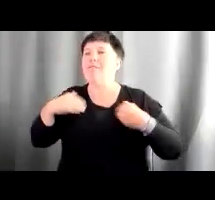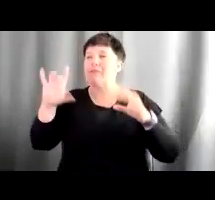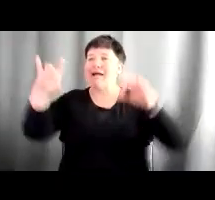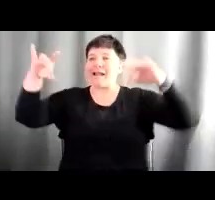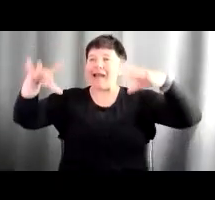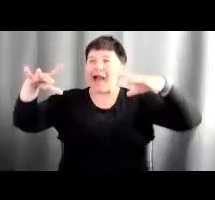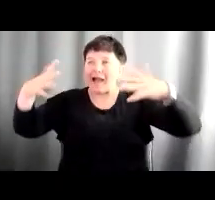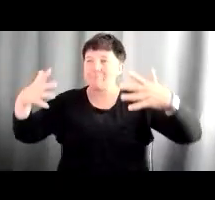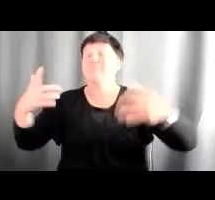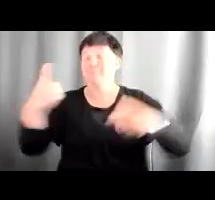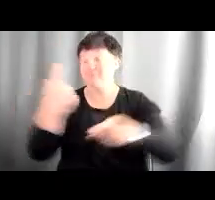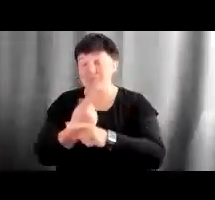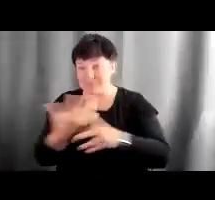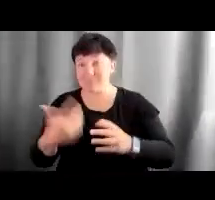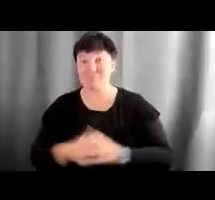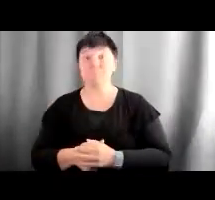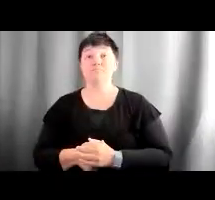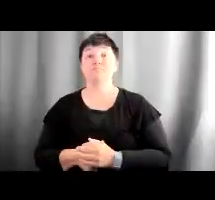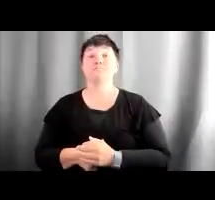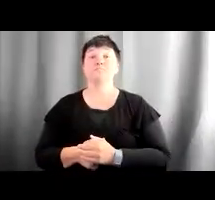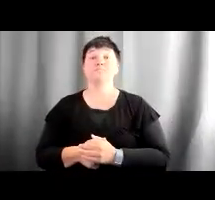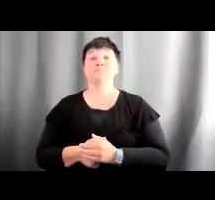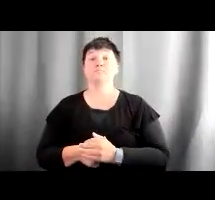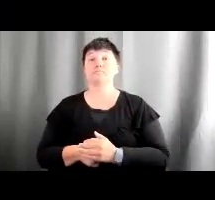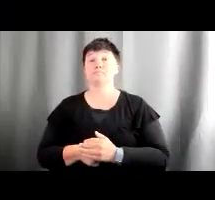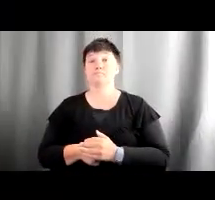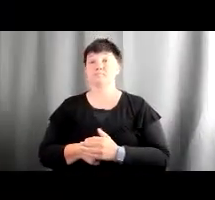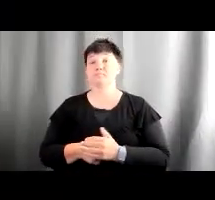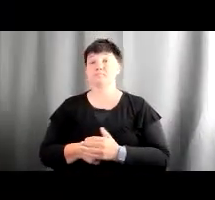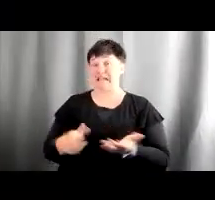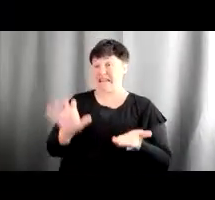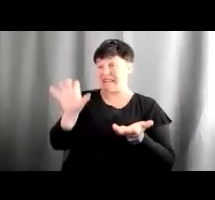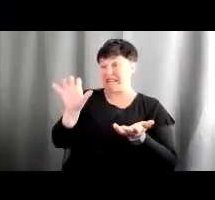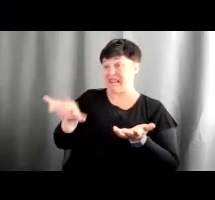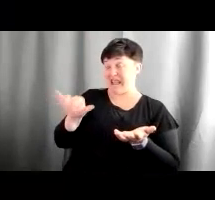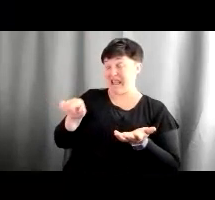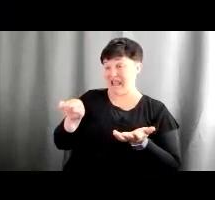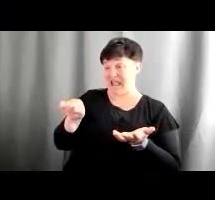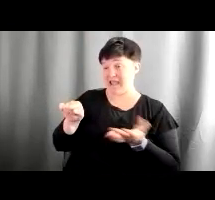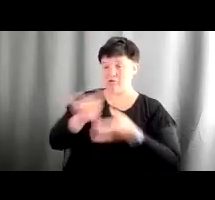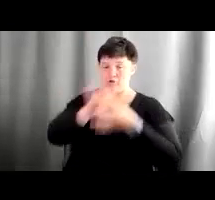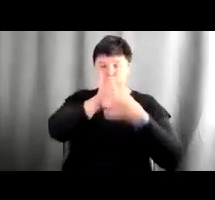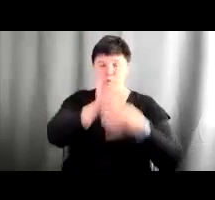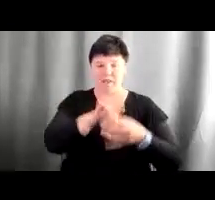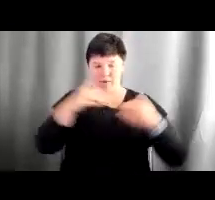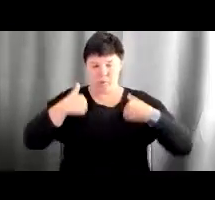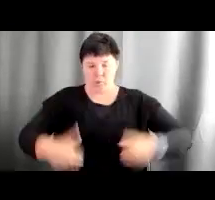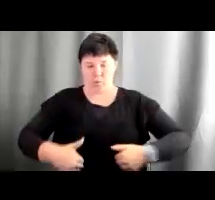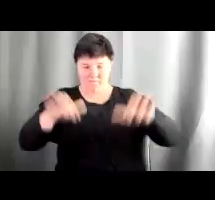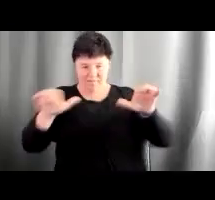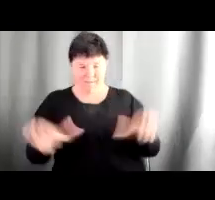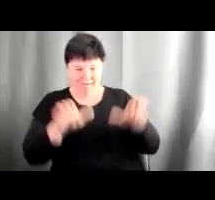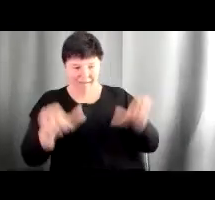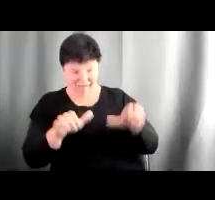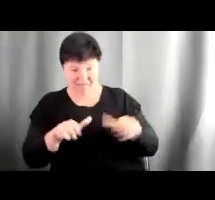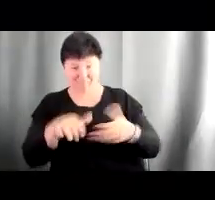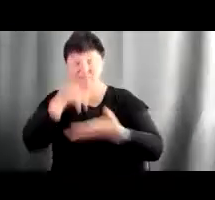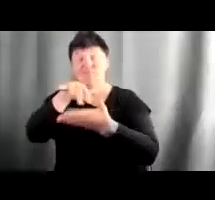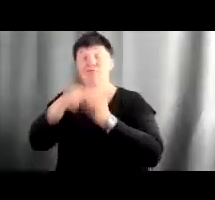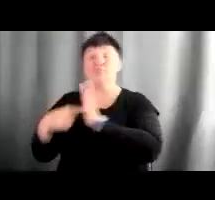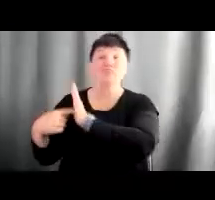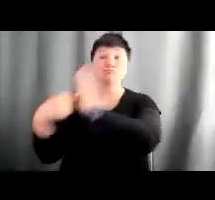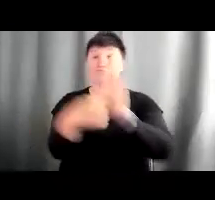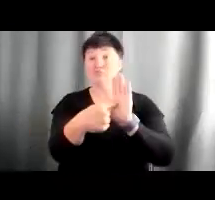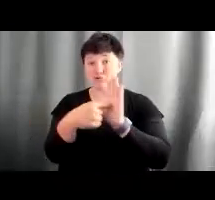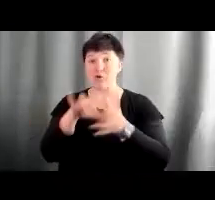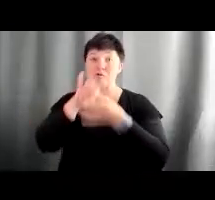bombilla. A causa de eso, está relacionado con la actividad humana. Los estudios incluso han demostrado que está